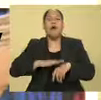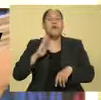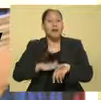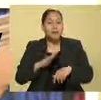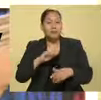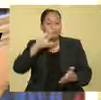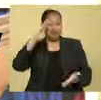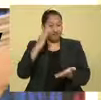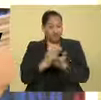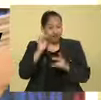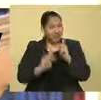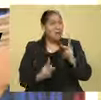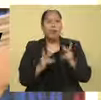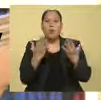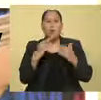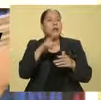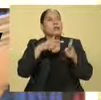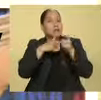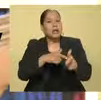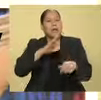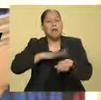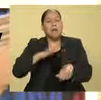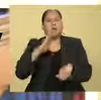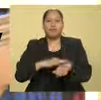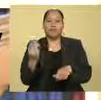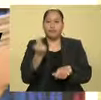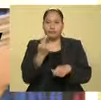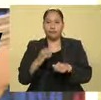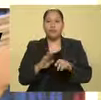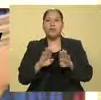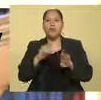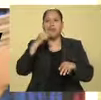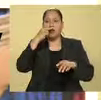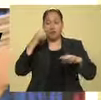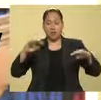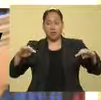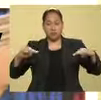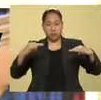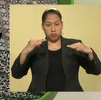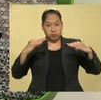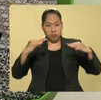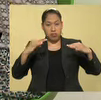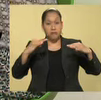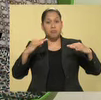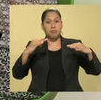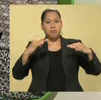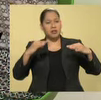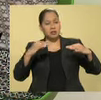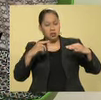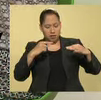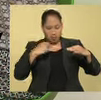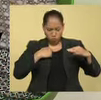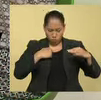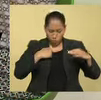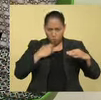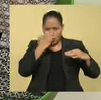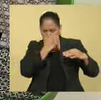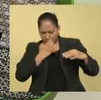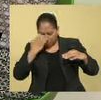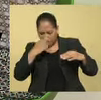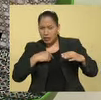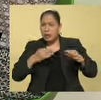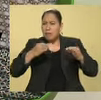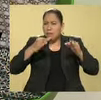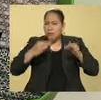la vanidad, buscando el reconocimiento, se emite un autojuicio de perfección. Uh-huh. Donde entonces,